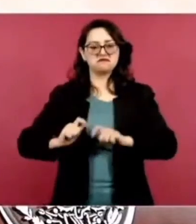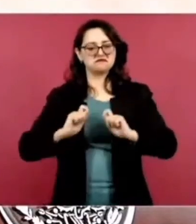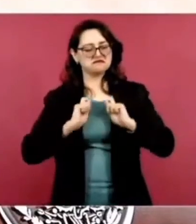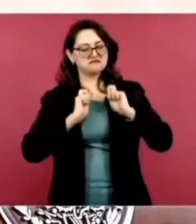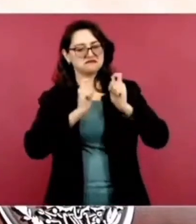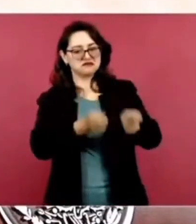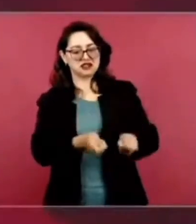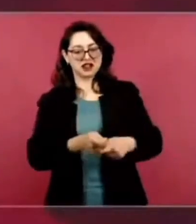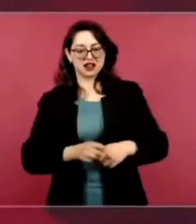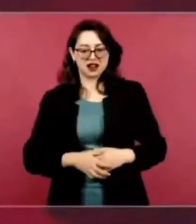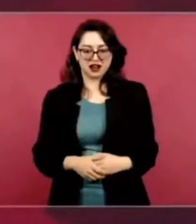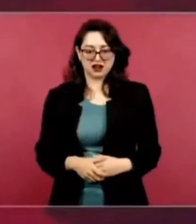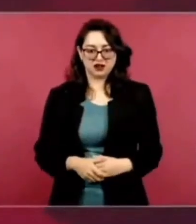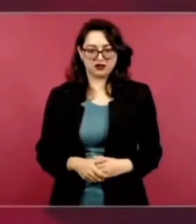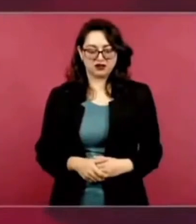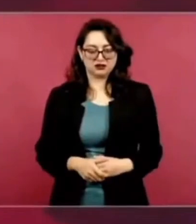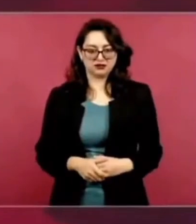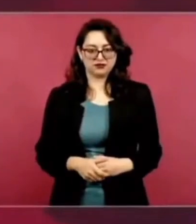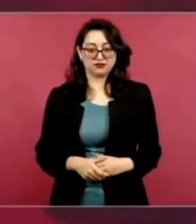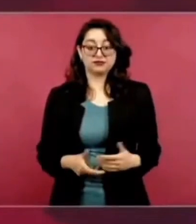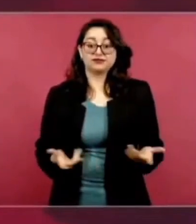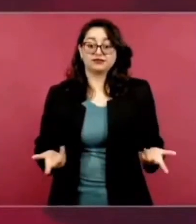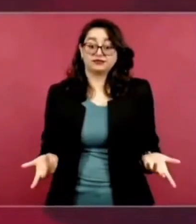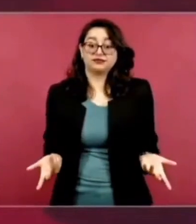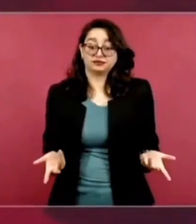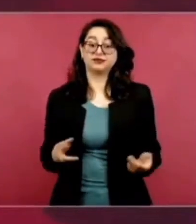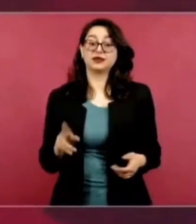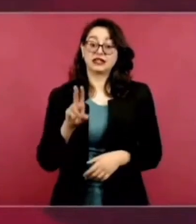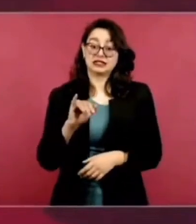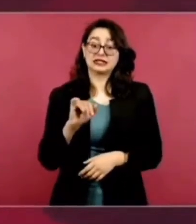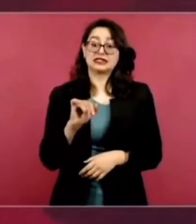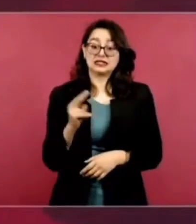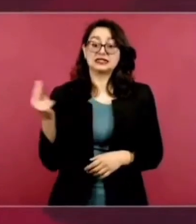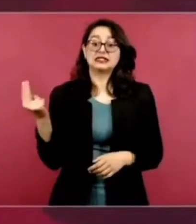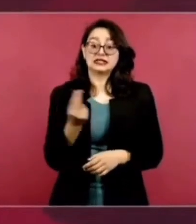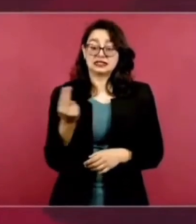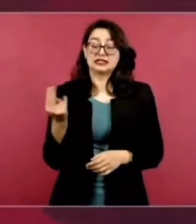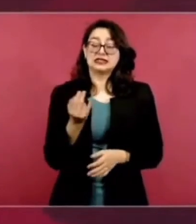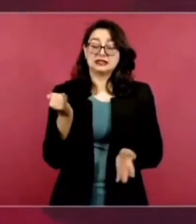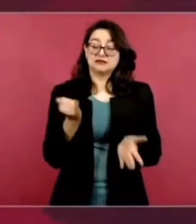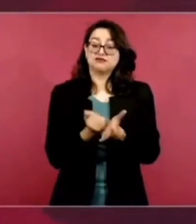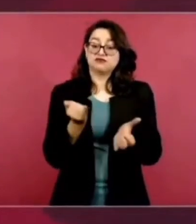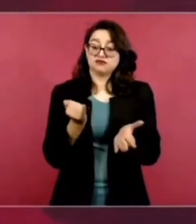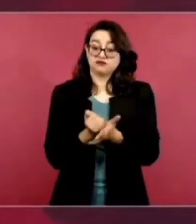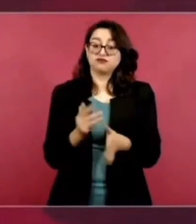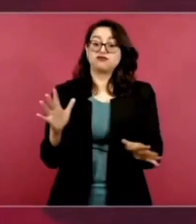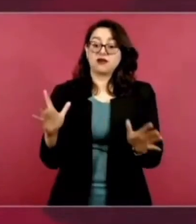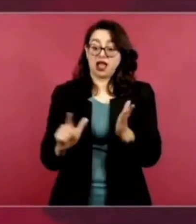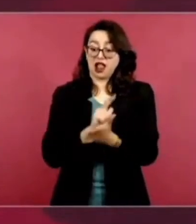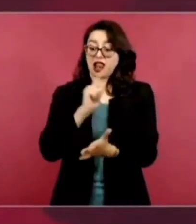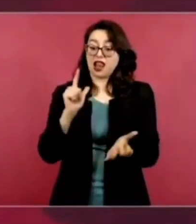Entonces, sí la reforma fiscal, sí la